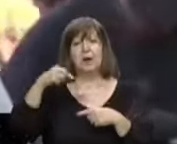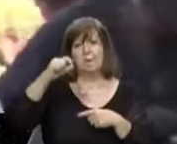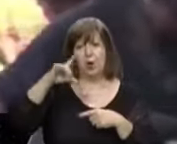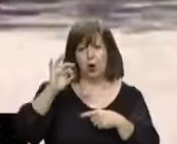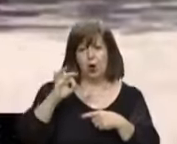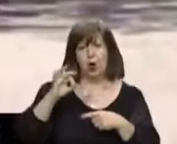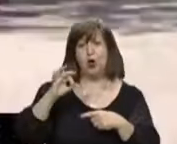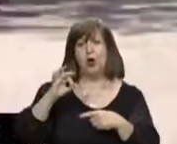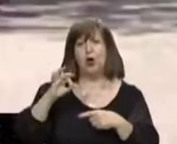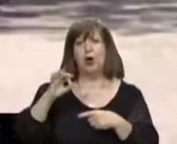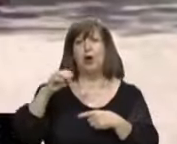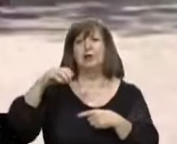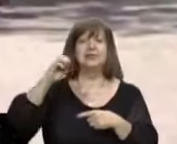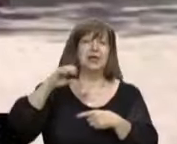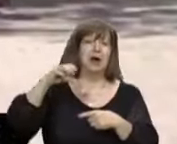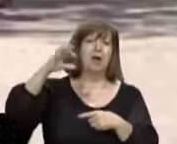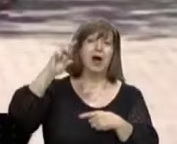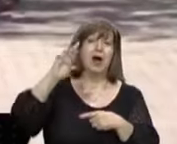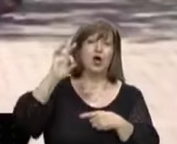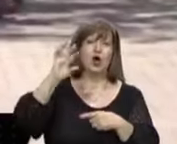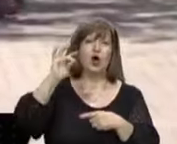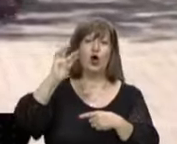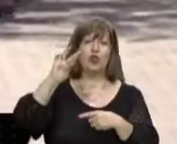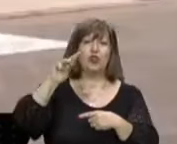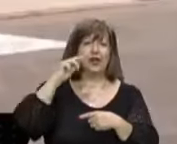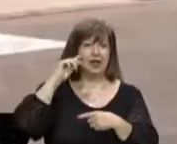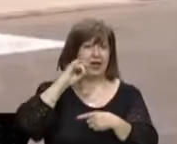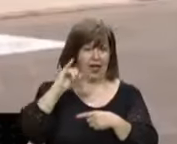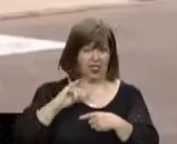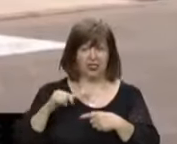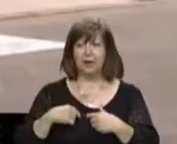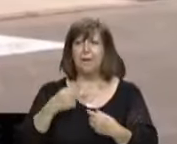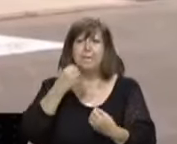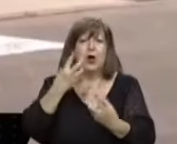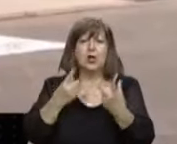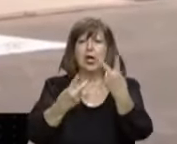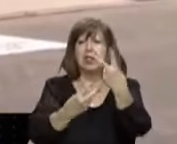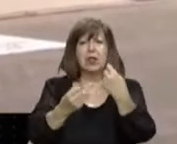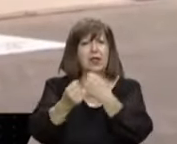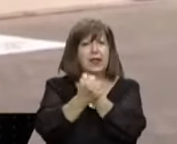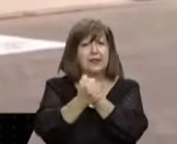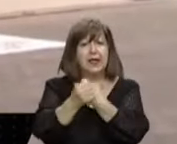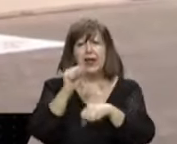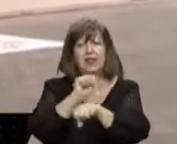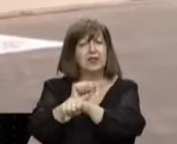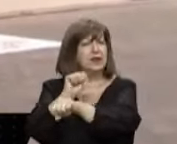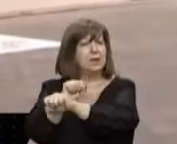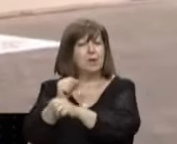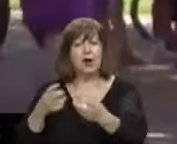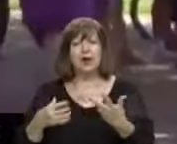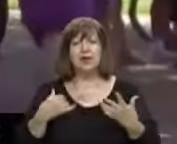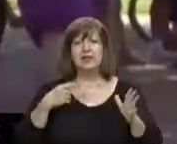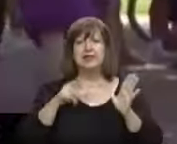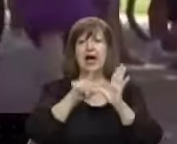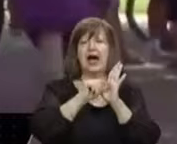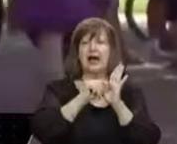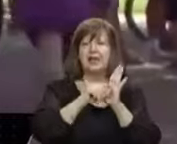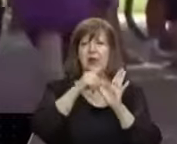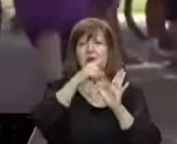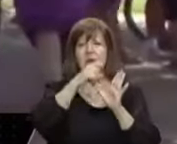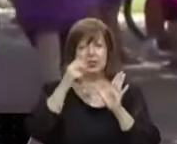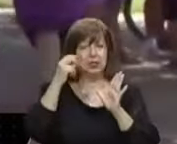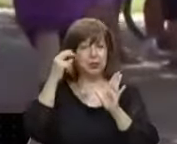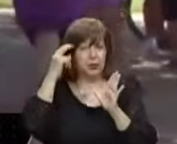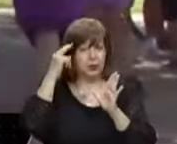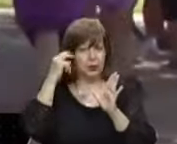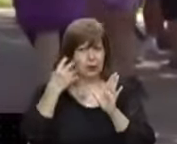Obrero, Martín Rodríguez. ¿Cuál es el motivo oficial de la detención? Mira, ambos están detenidos por el artículo 194 del Código